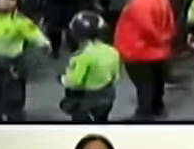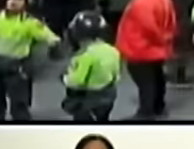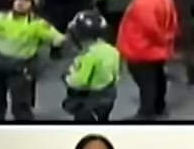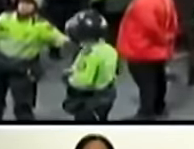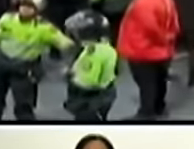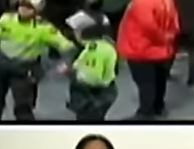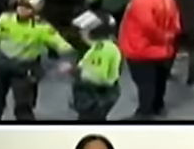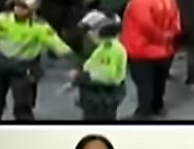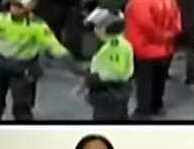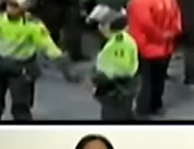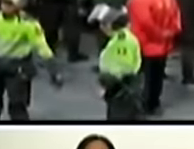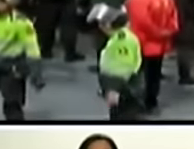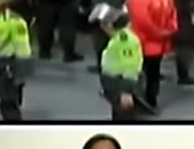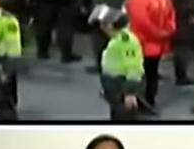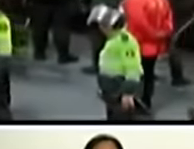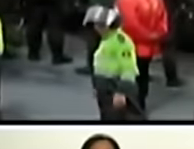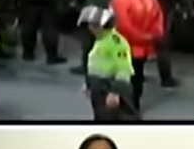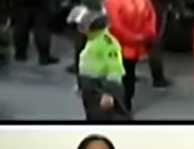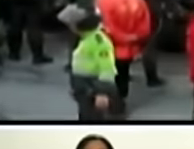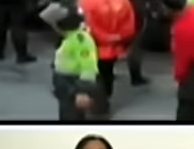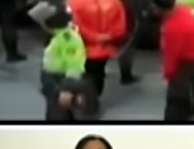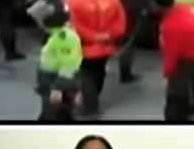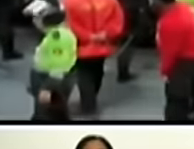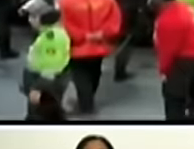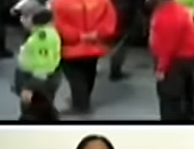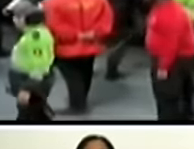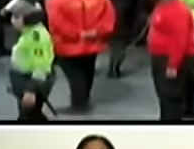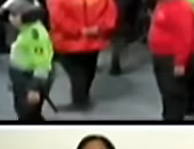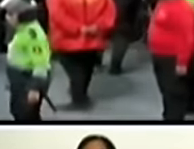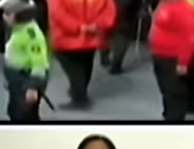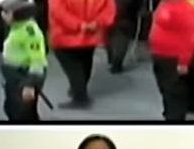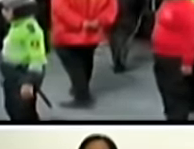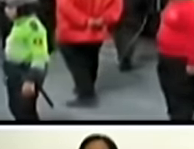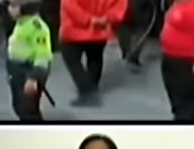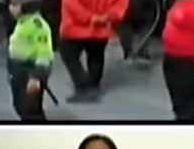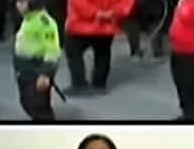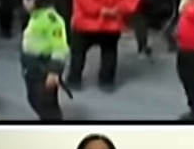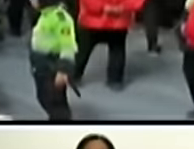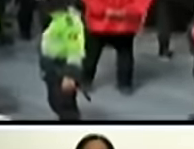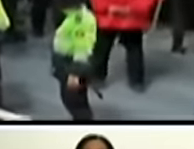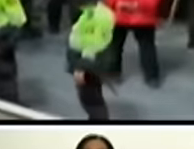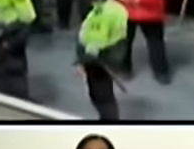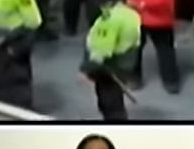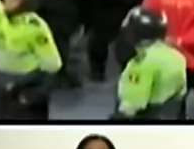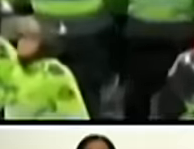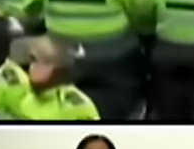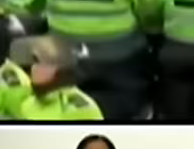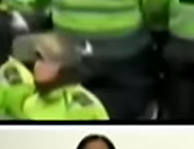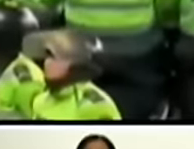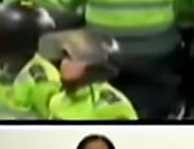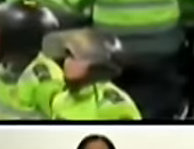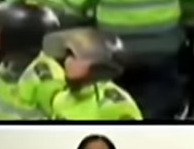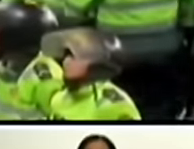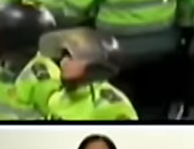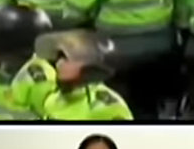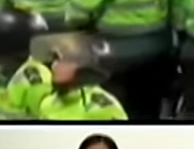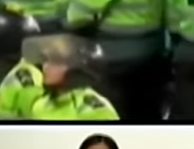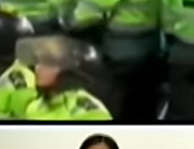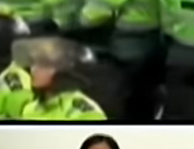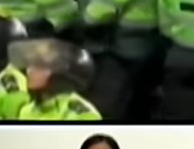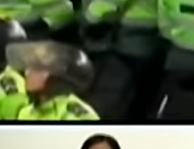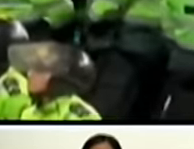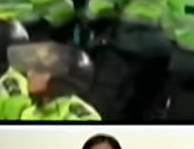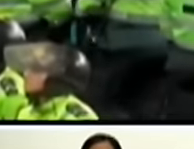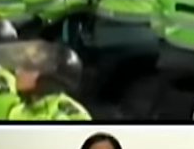de agredir en un noble juego de fútbol, donde le dimos una lección de calidad de fútbol,